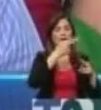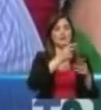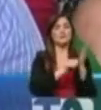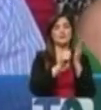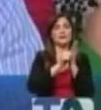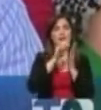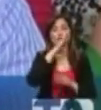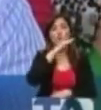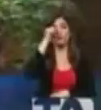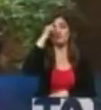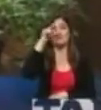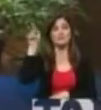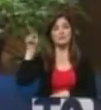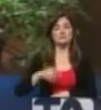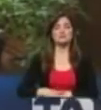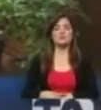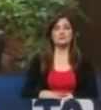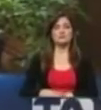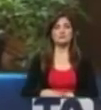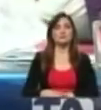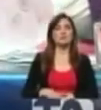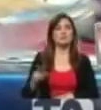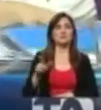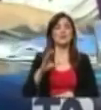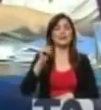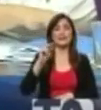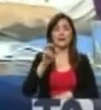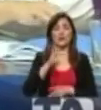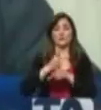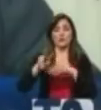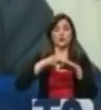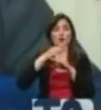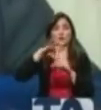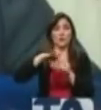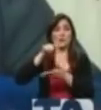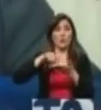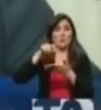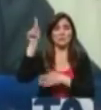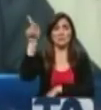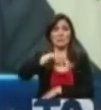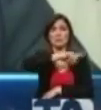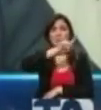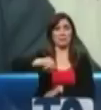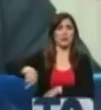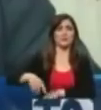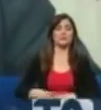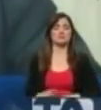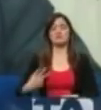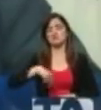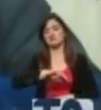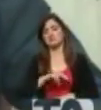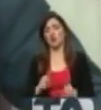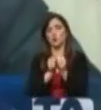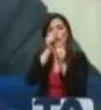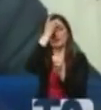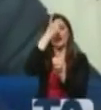de Correa Ricardo Patiño, no será validada por el Consejo Nacional Electoral. El Pleno del Consejo Electoral el día de hoy de forma unánime resuelve